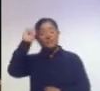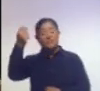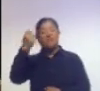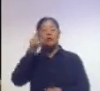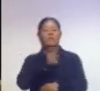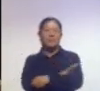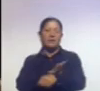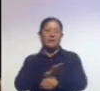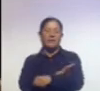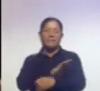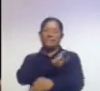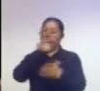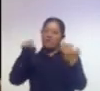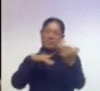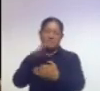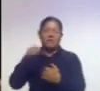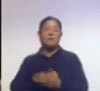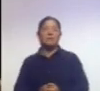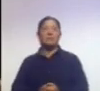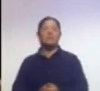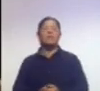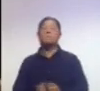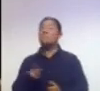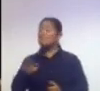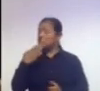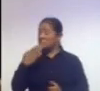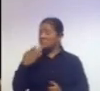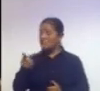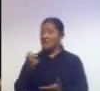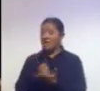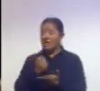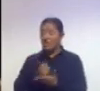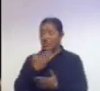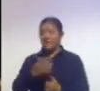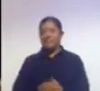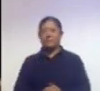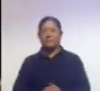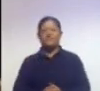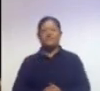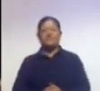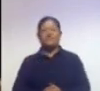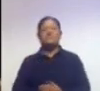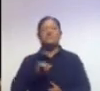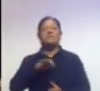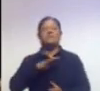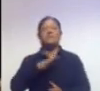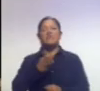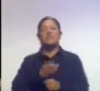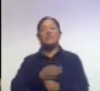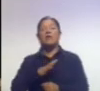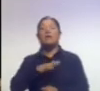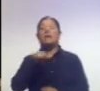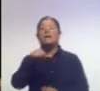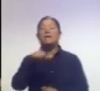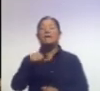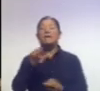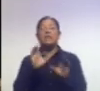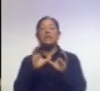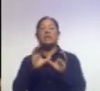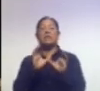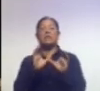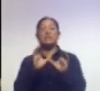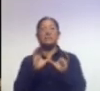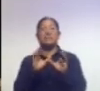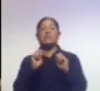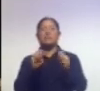nuestra sociedad. En donde ha habido buenos resultados, ¿cierto? Claro que sobre sí. Todo, sí, en este mes tenemos 16 acreditaciones de este próximo evento que